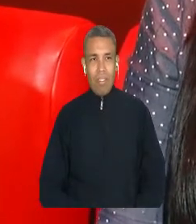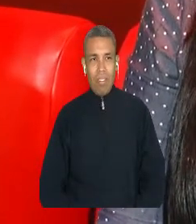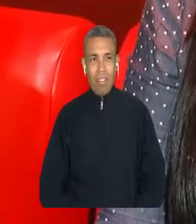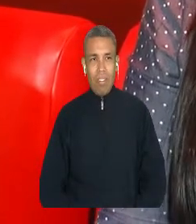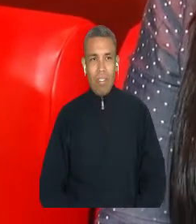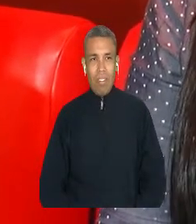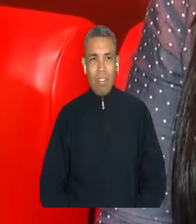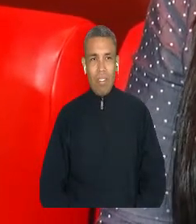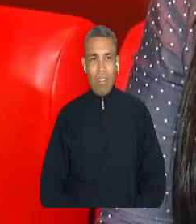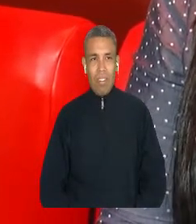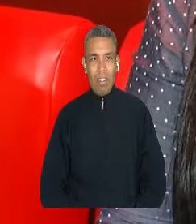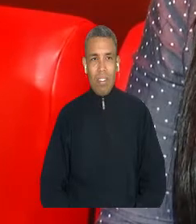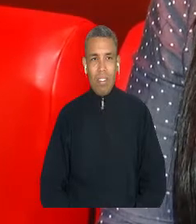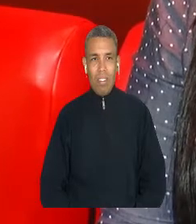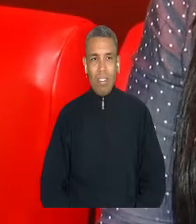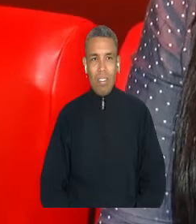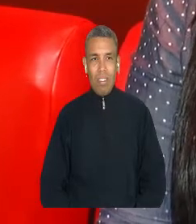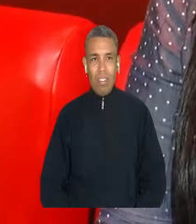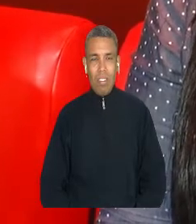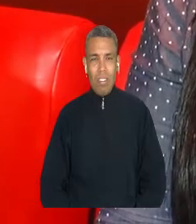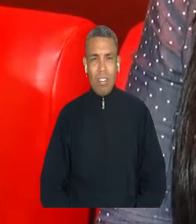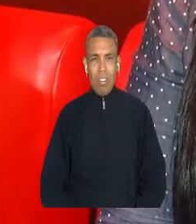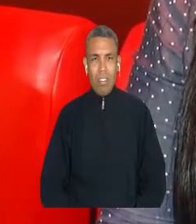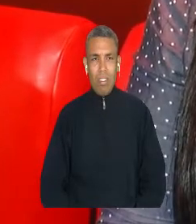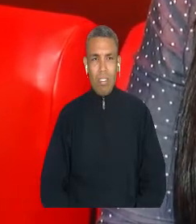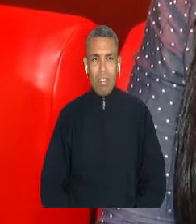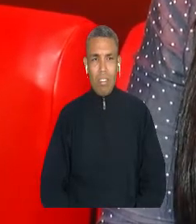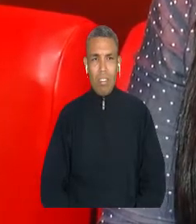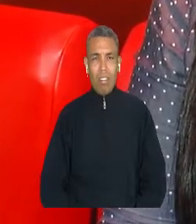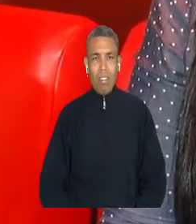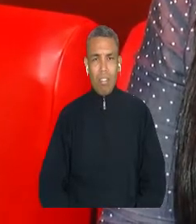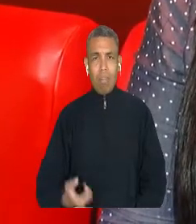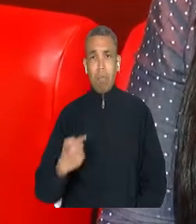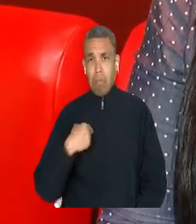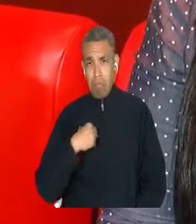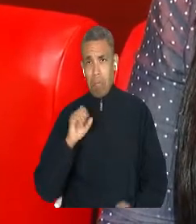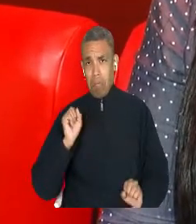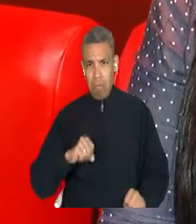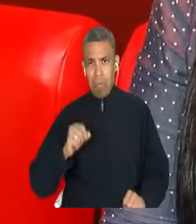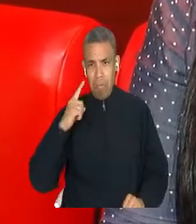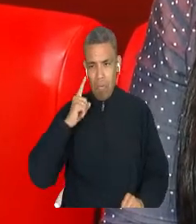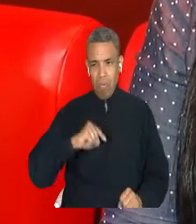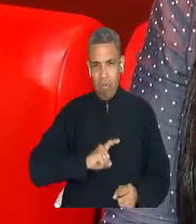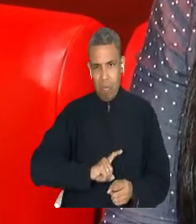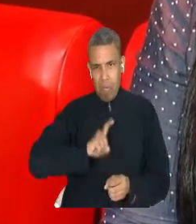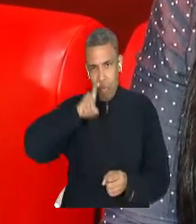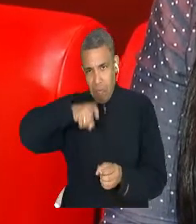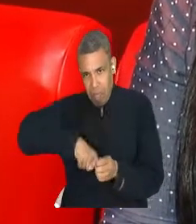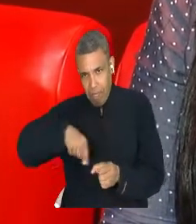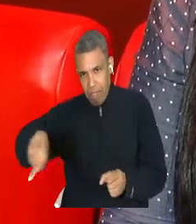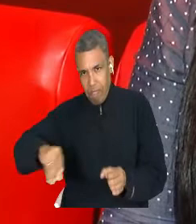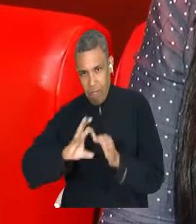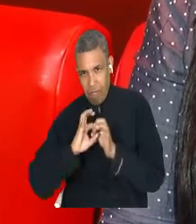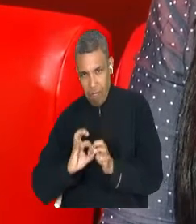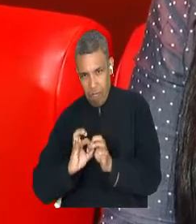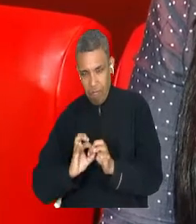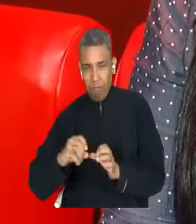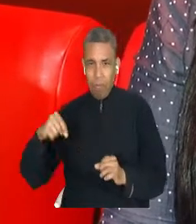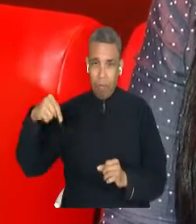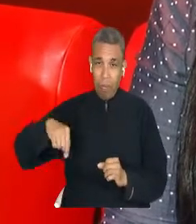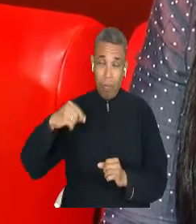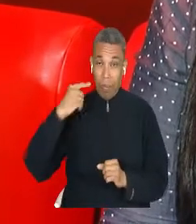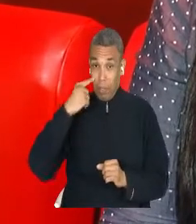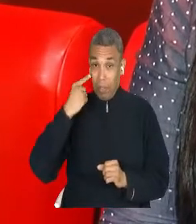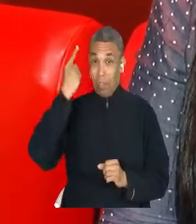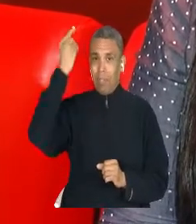aquí en Barranca Bermeja. Si me siento y me considero un artista de la cervecería, porque pues tuve la oportunidad de realizar la